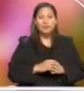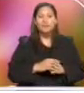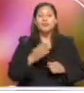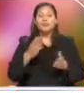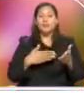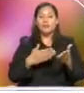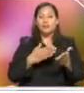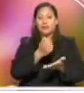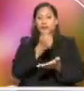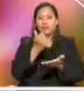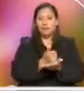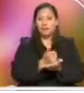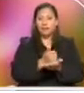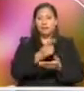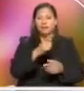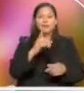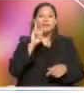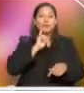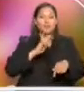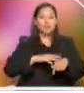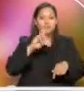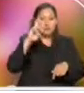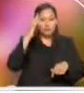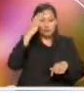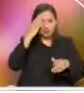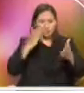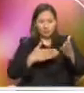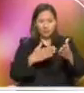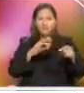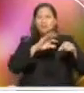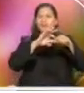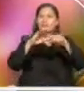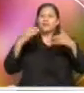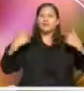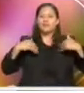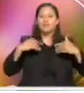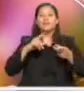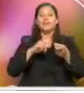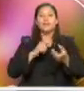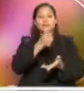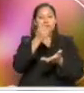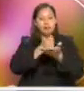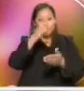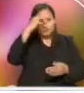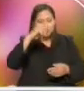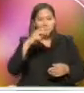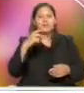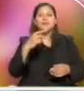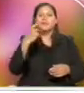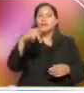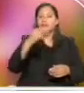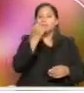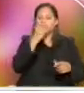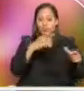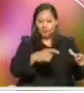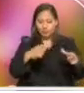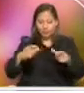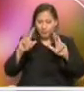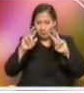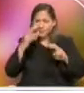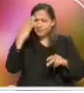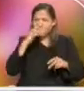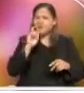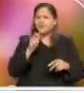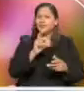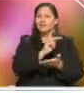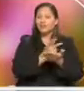Capital, ahí las mayoras, las cocineras, pues nos llevan por un paseo a través de la Ciudad de México y de su gastronomía. ¿Y sabes de qué se va a